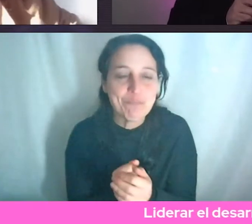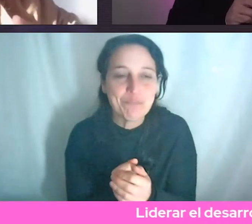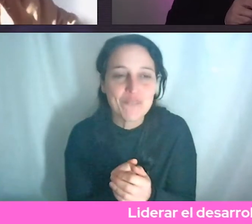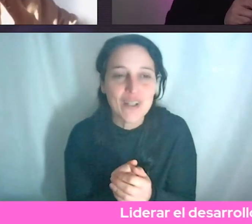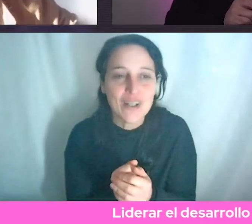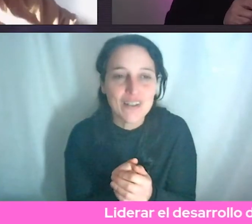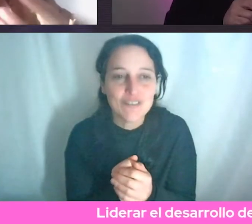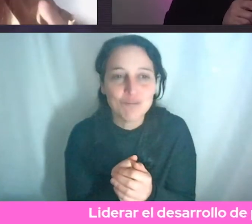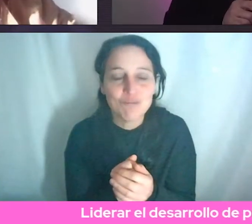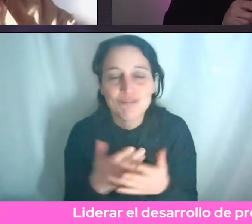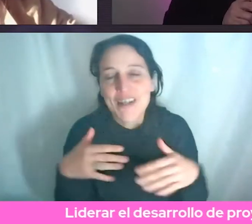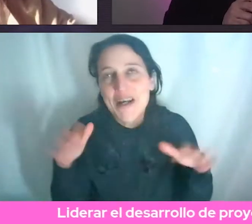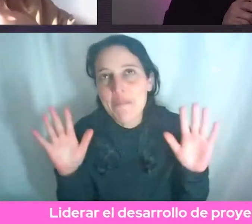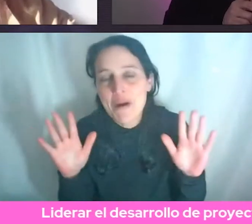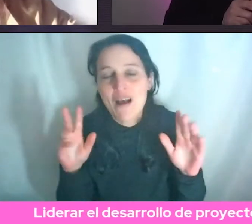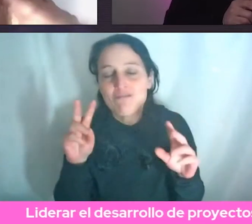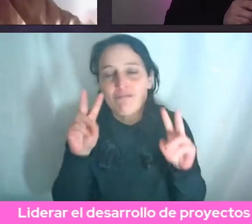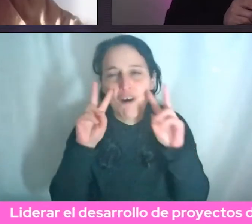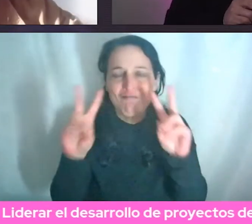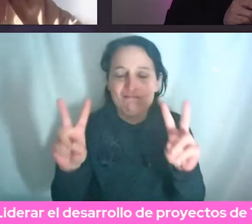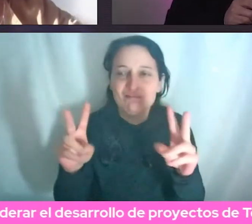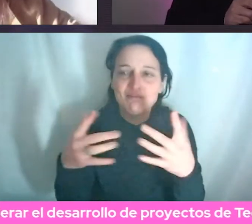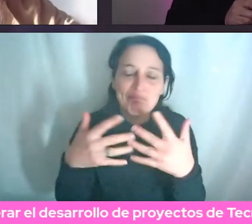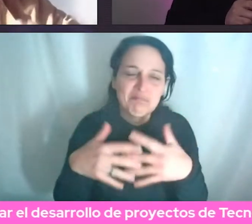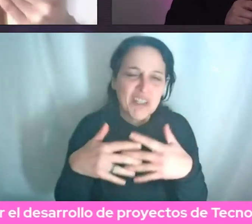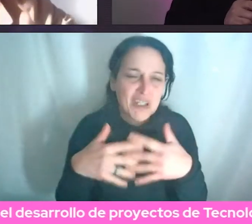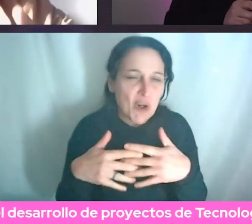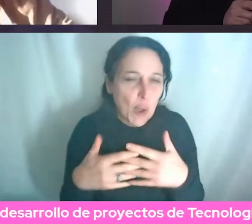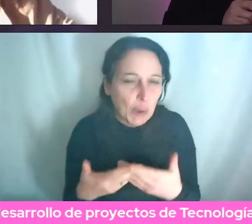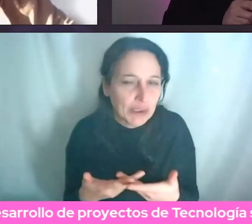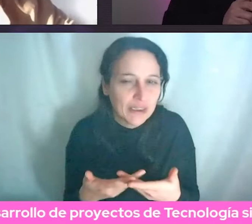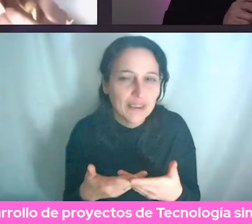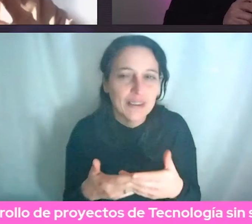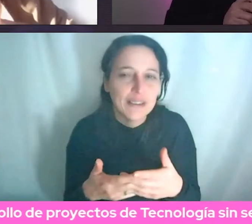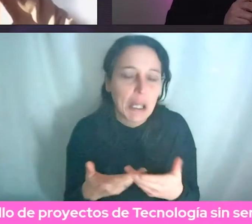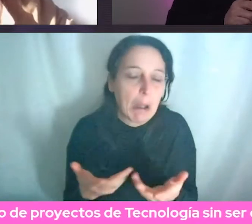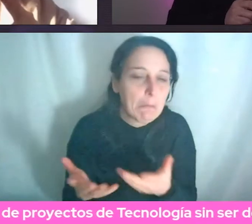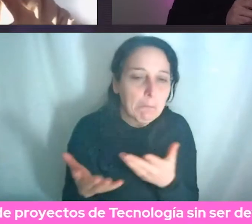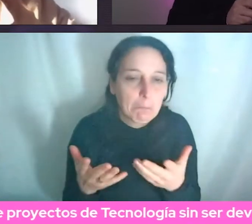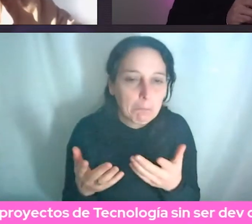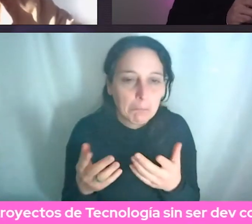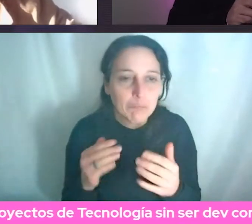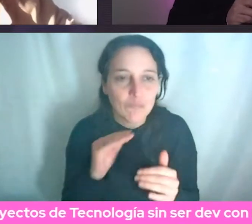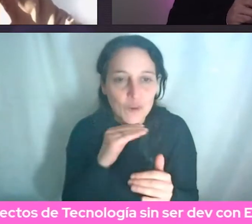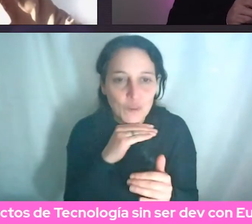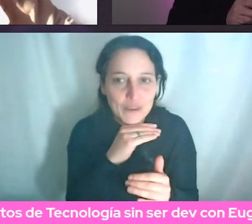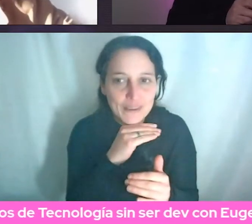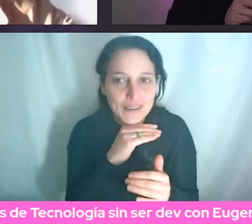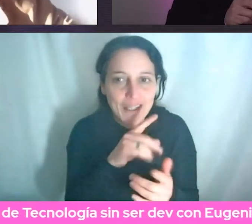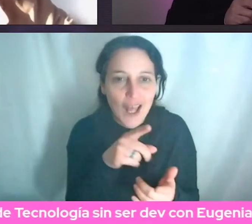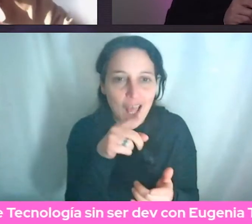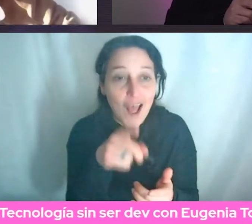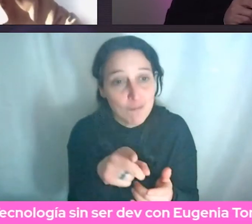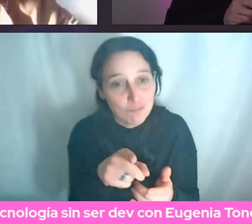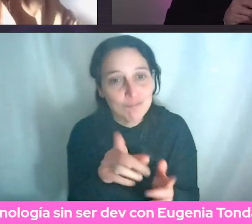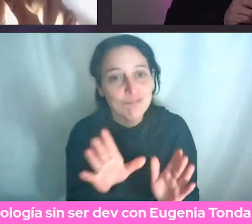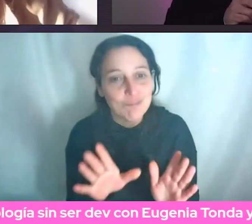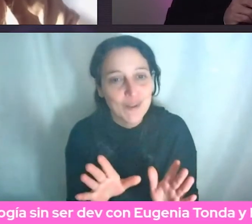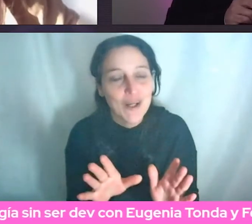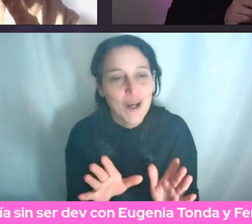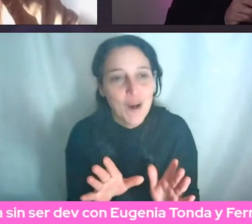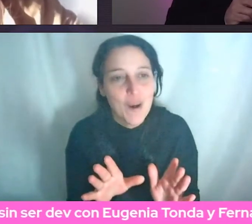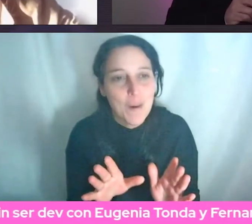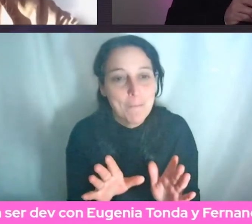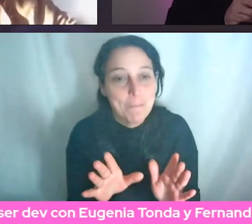algo de tecnología y dice, che, ¿esto por qué no tiene tal cosa? Bueno, justamente vos sos la persona ideal para